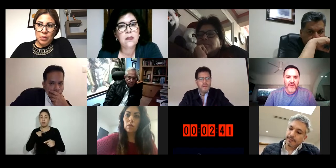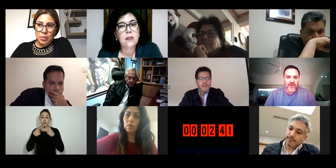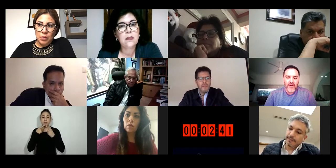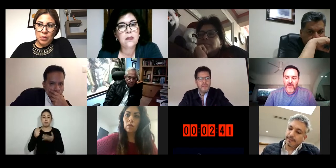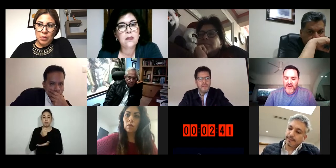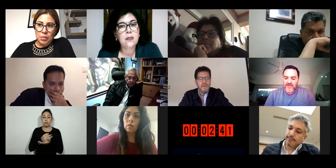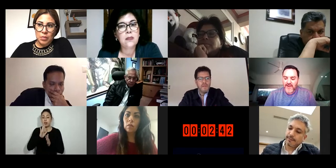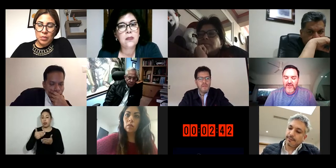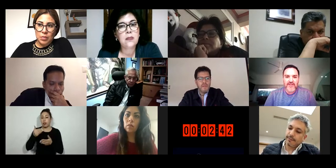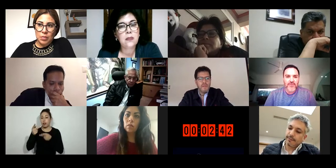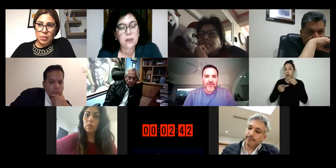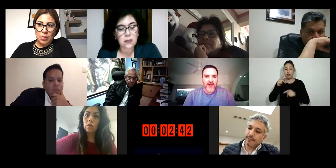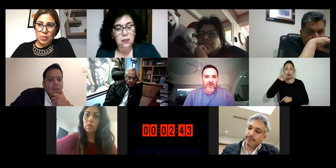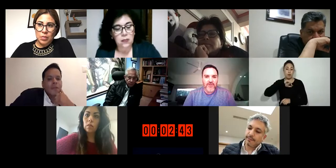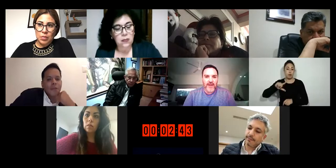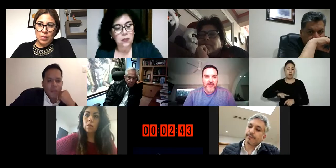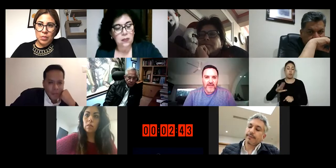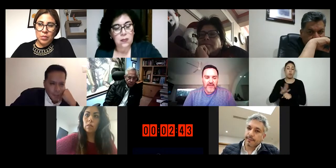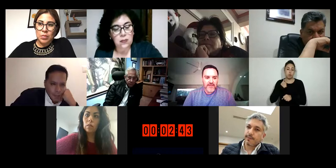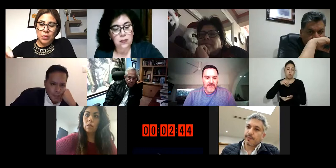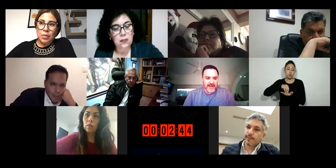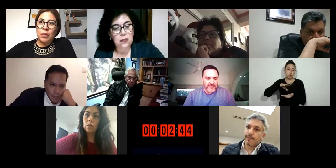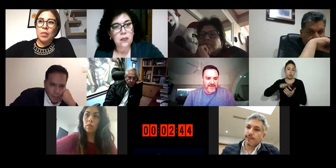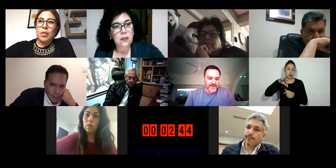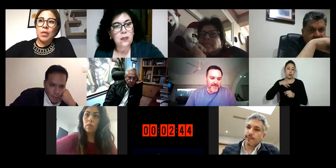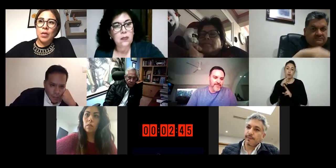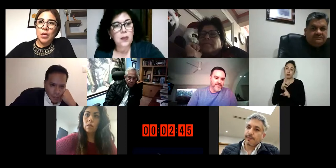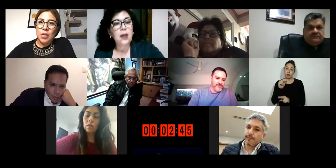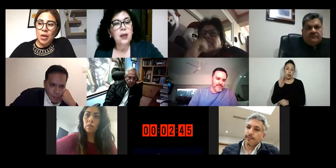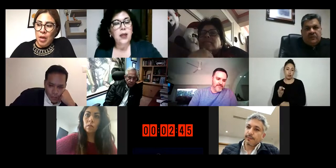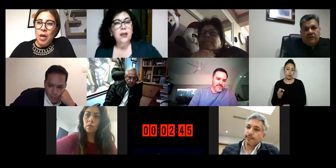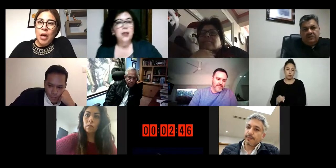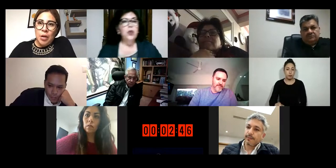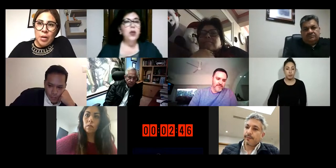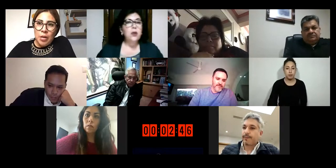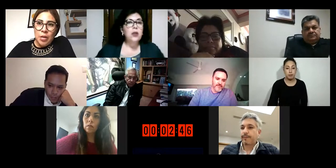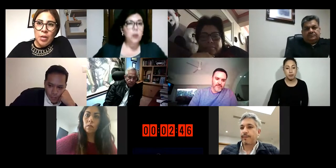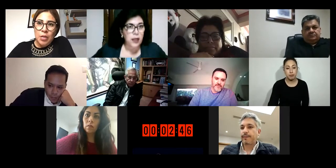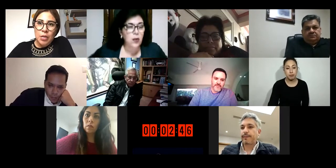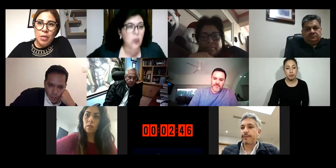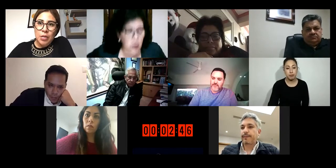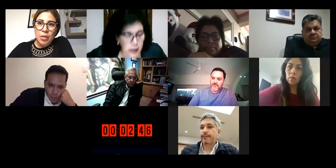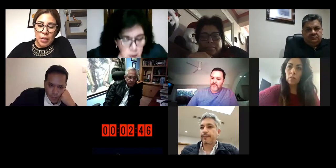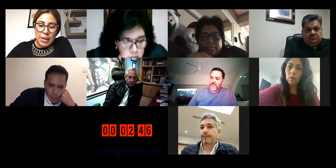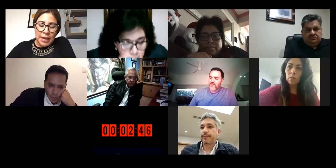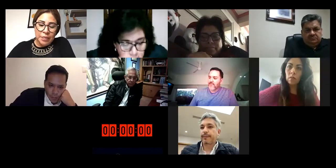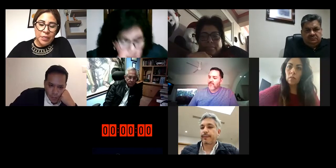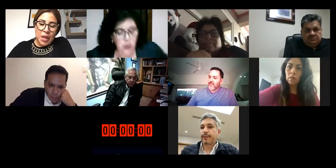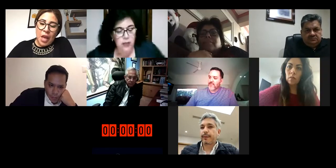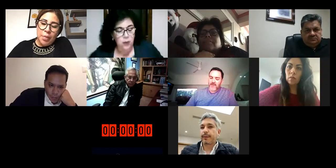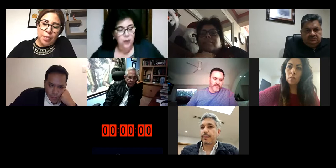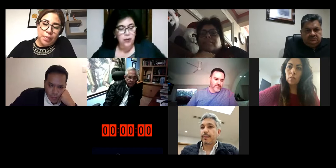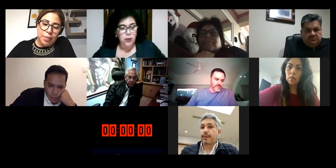jefa de gobierno. Por estas razones es que votaré en contra. Gracias, presidente. Gracias, diputado. Diputada Lulú, ahora se procede.